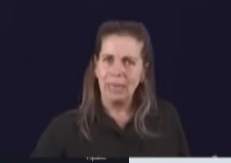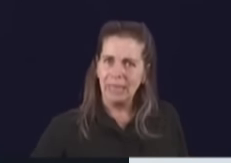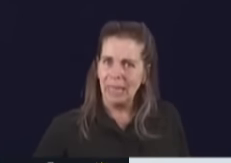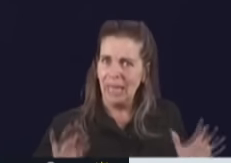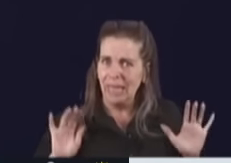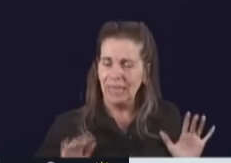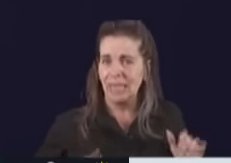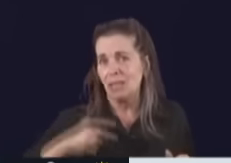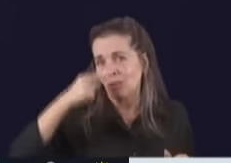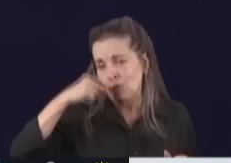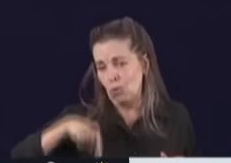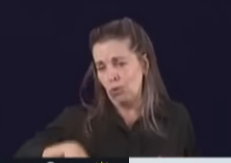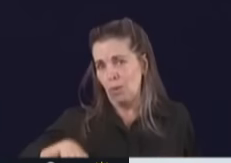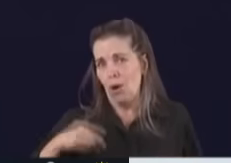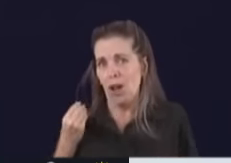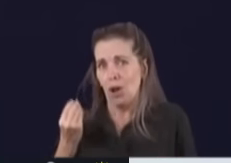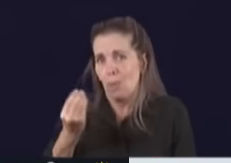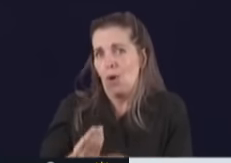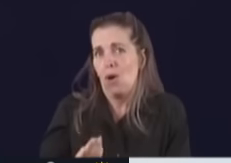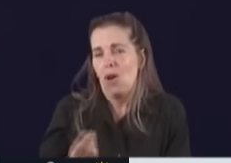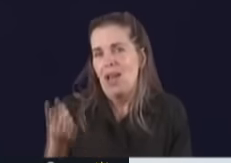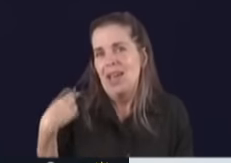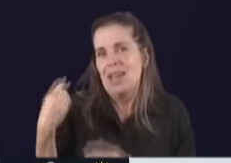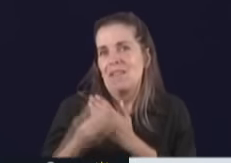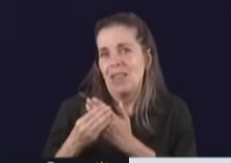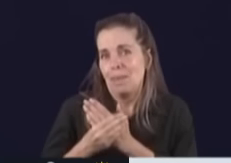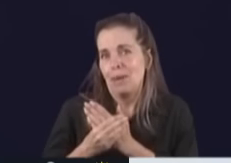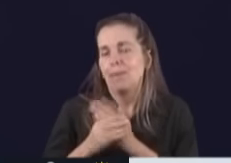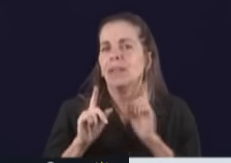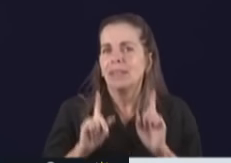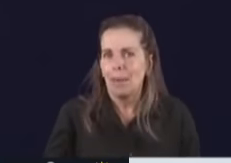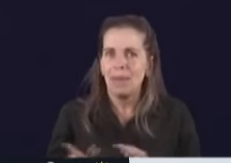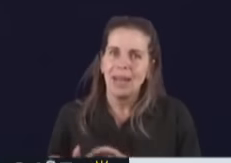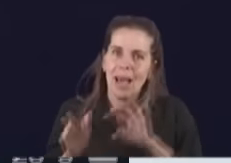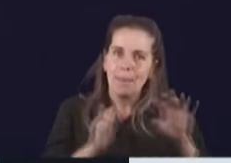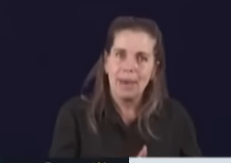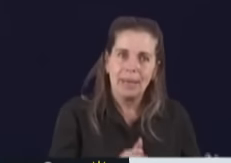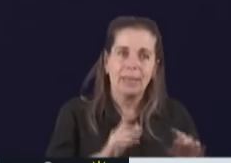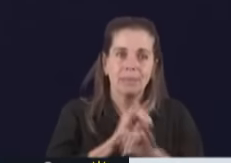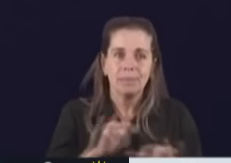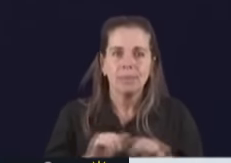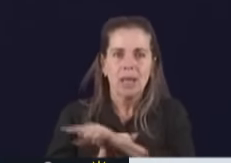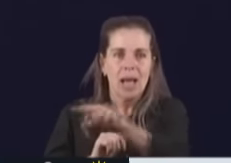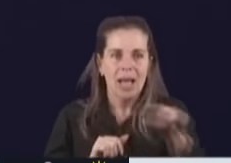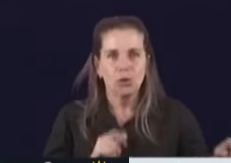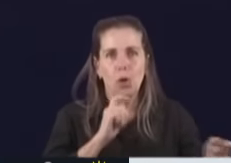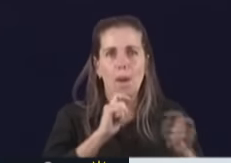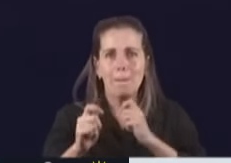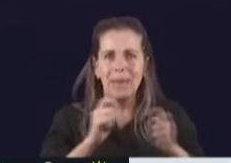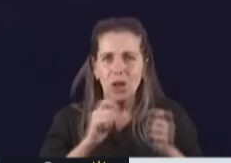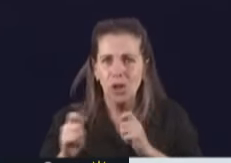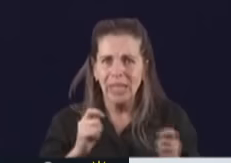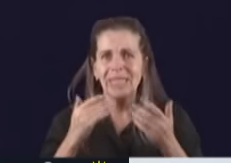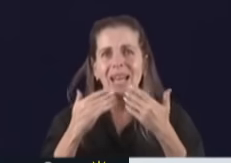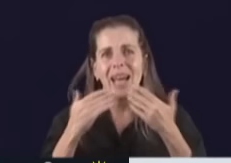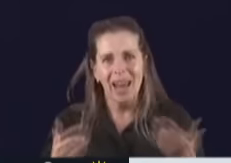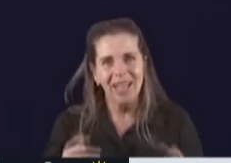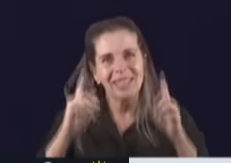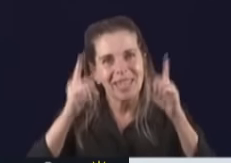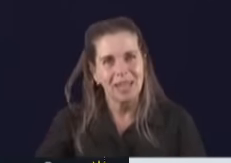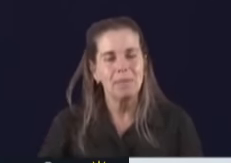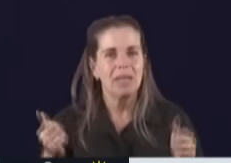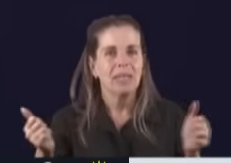en este último como jefe de gabinete, y también un punto aparte, bueno, para el periodismo, para todos ustedes que nos han acompañado